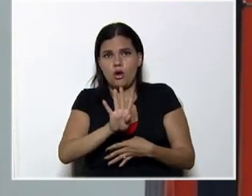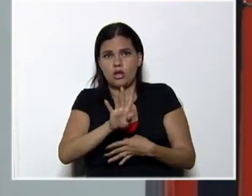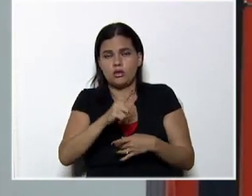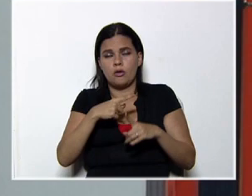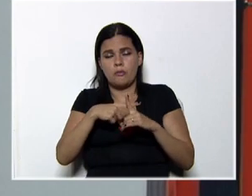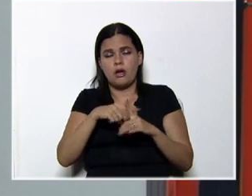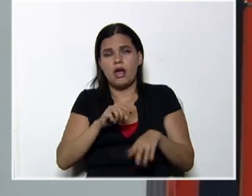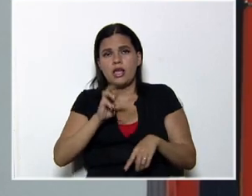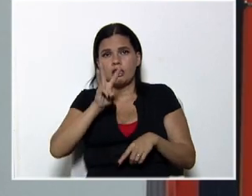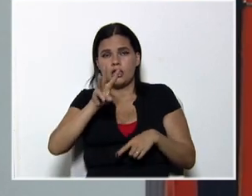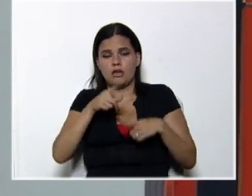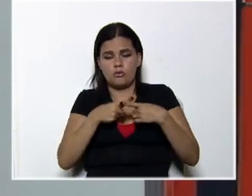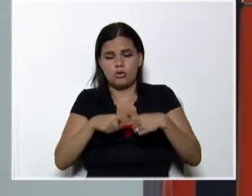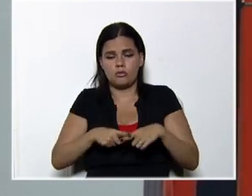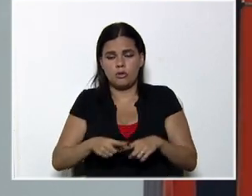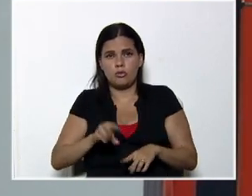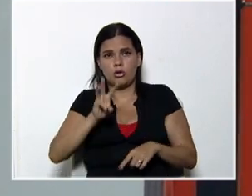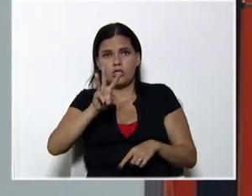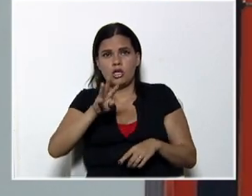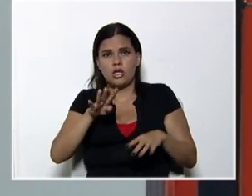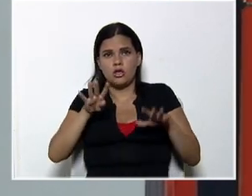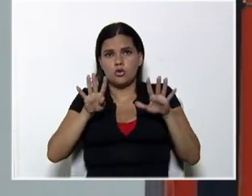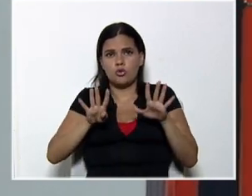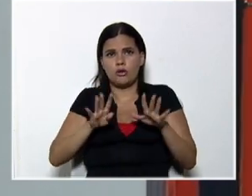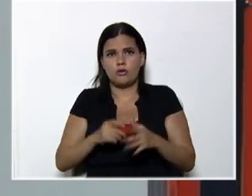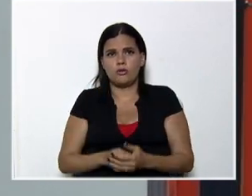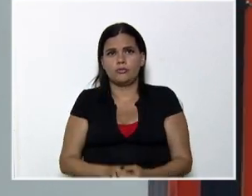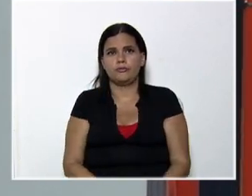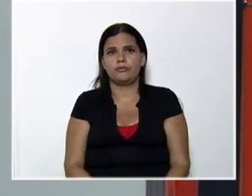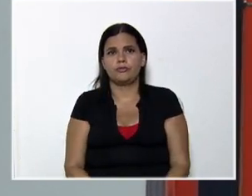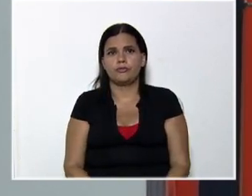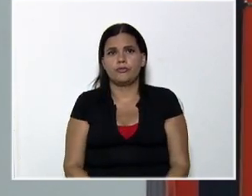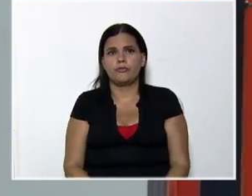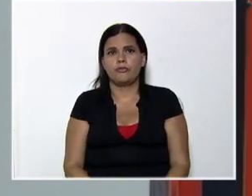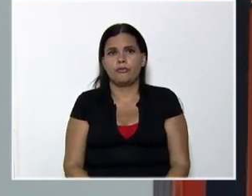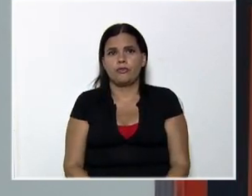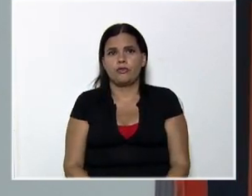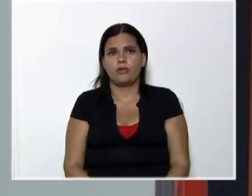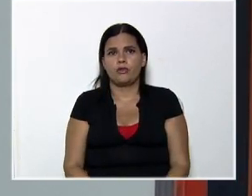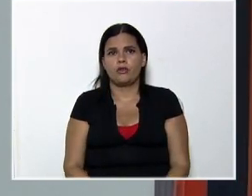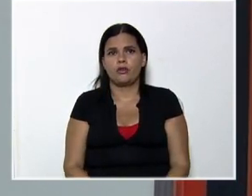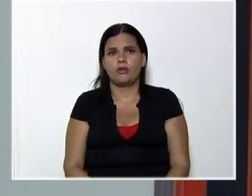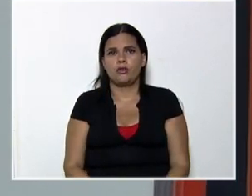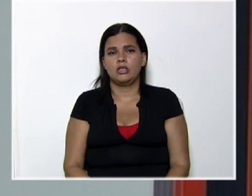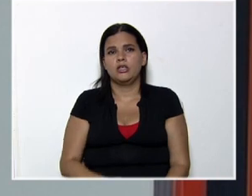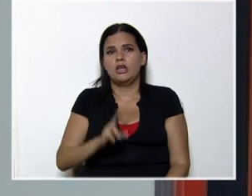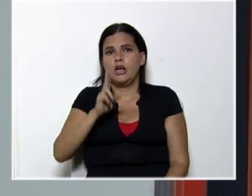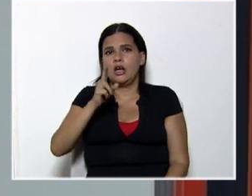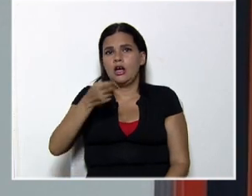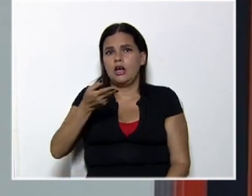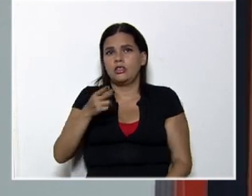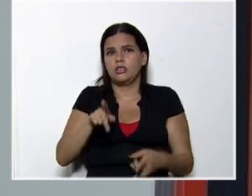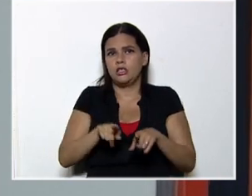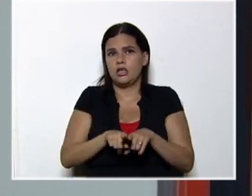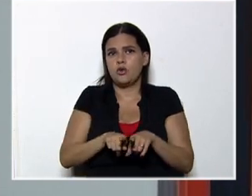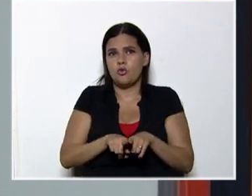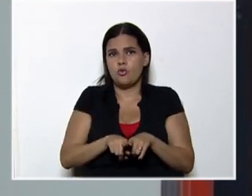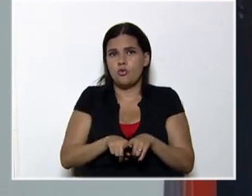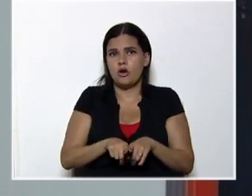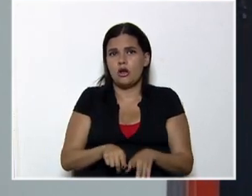3, 9. Siendo entonces la hipotenusa igual a 13,